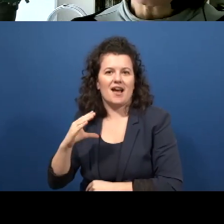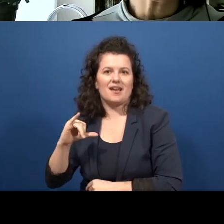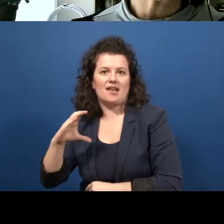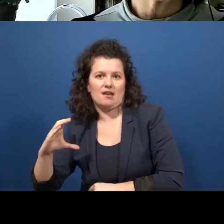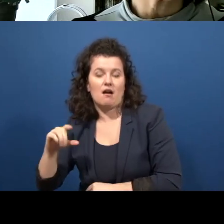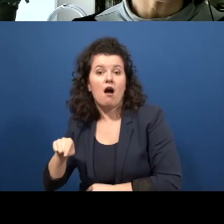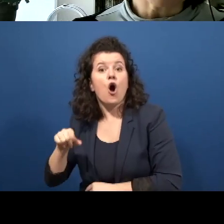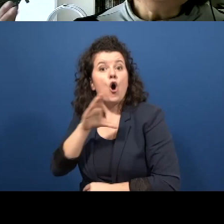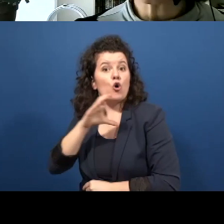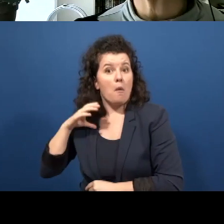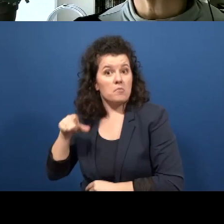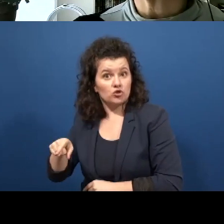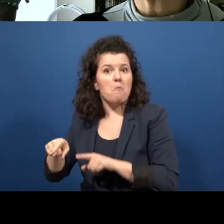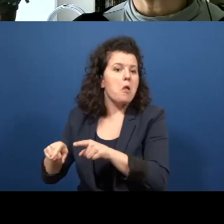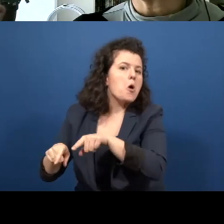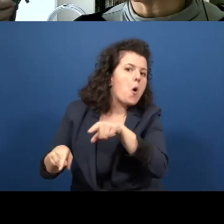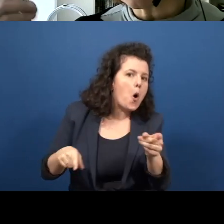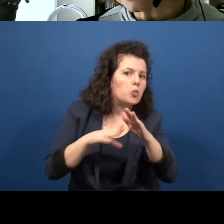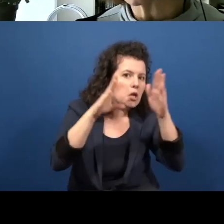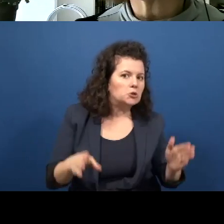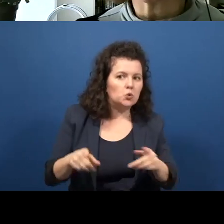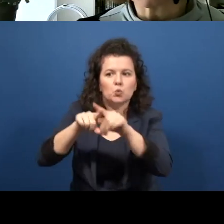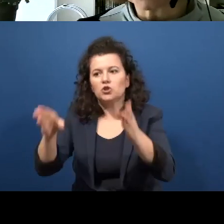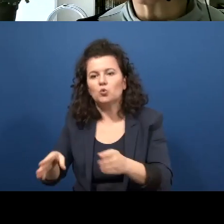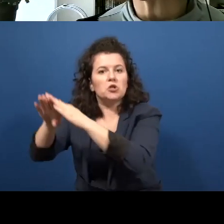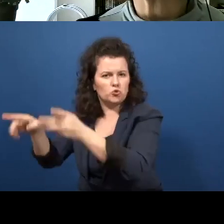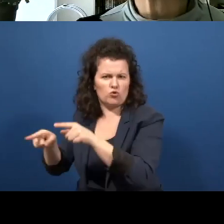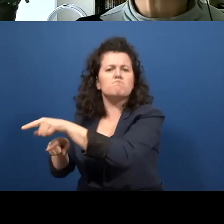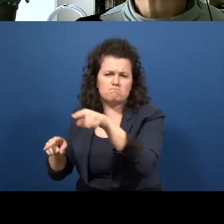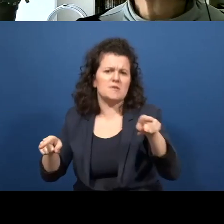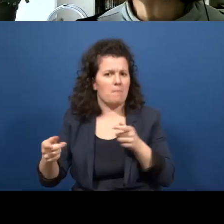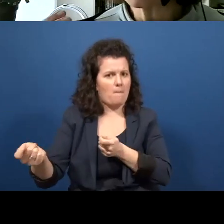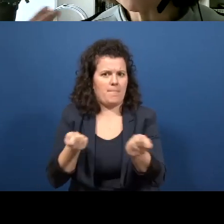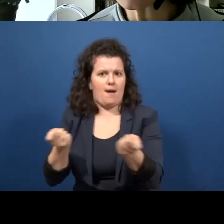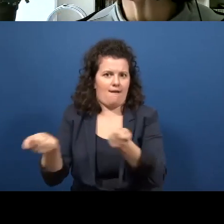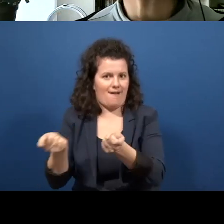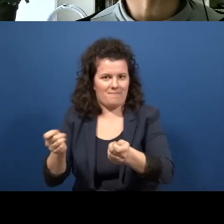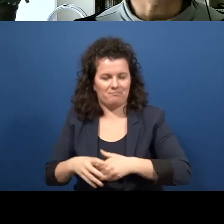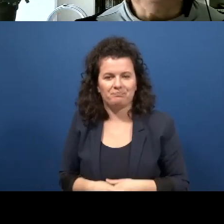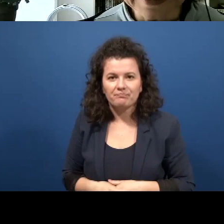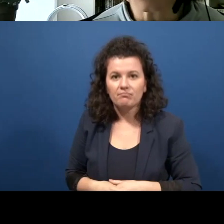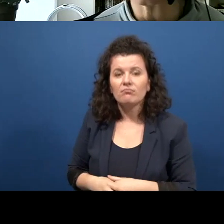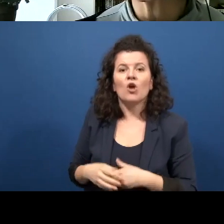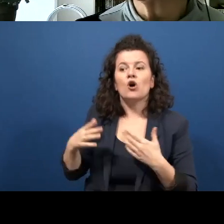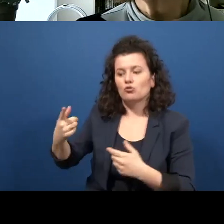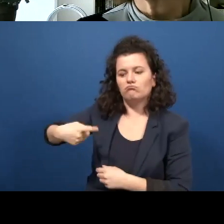estado muy activos siempre en tratar de hacer que la profesión